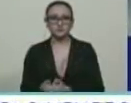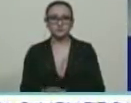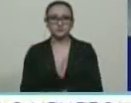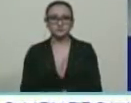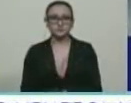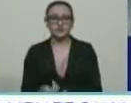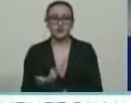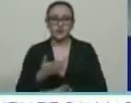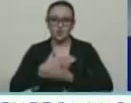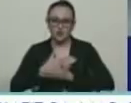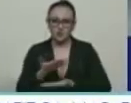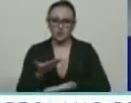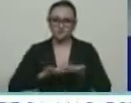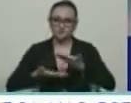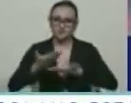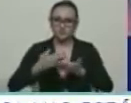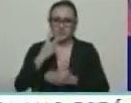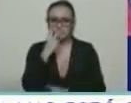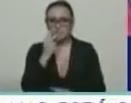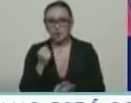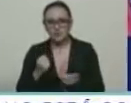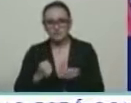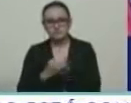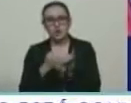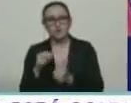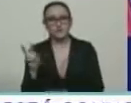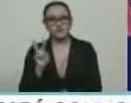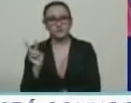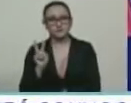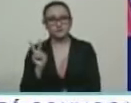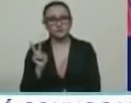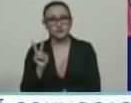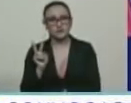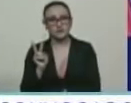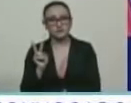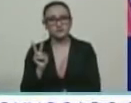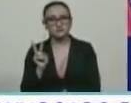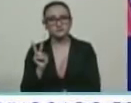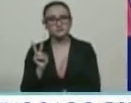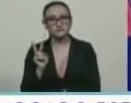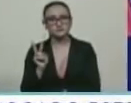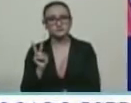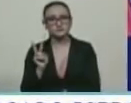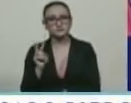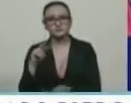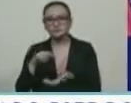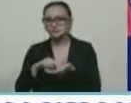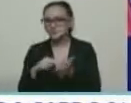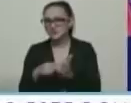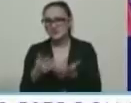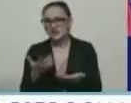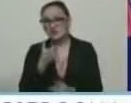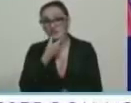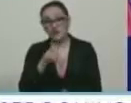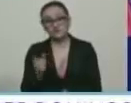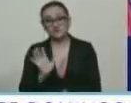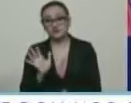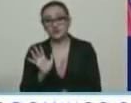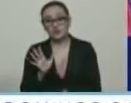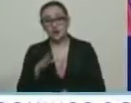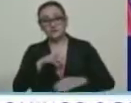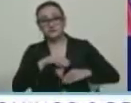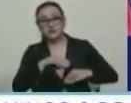esta colaboración con los pobres en Venezuela no es una cosa fácil de aceptar